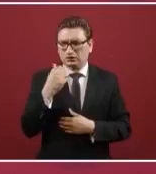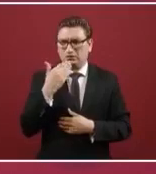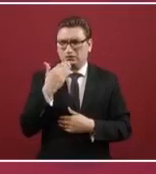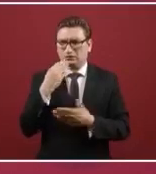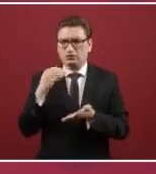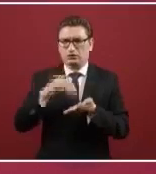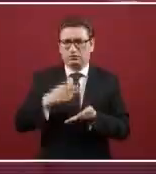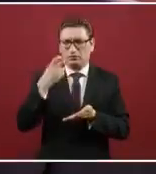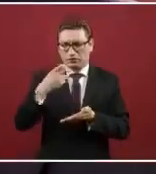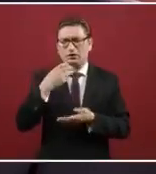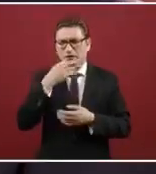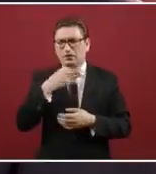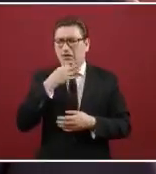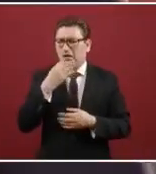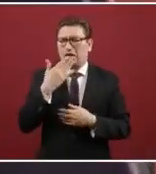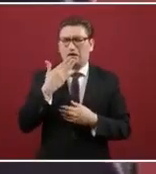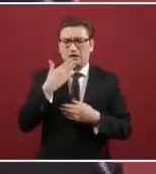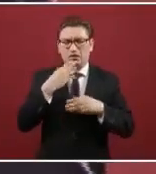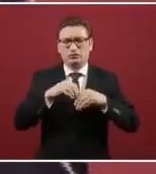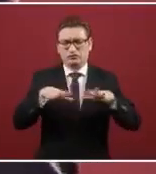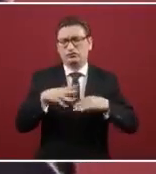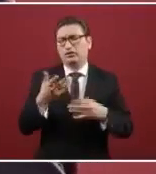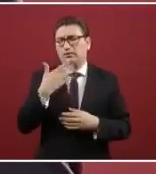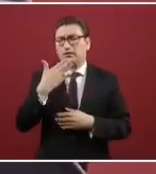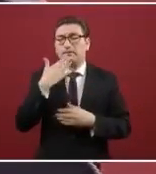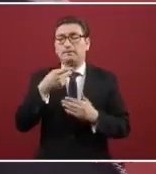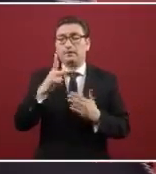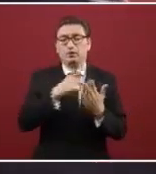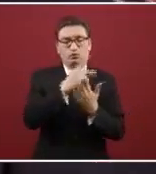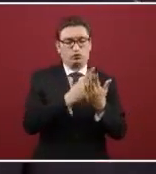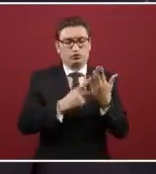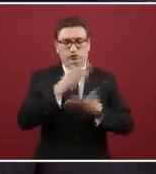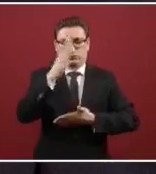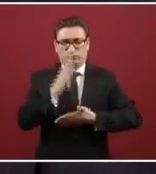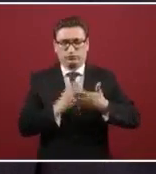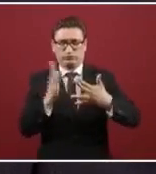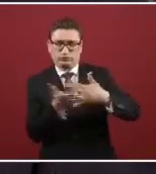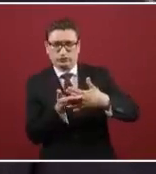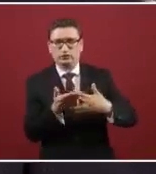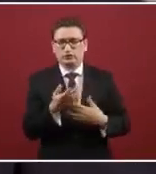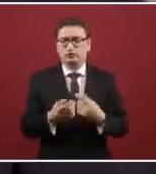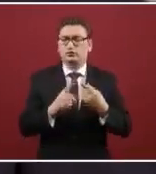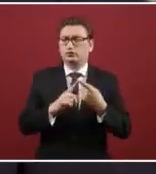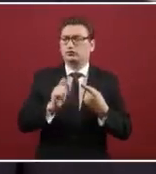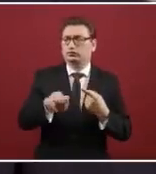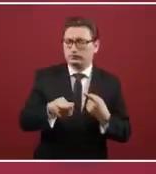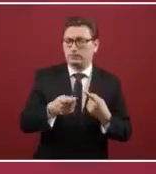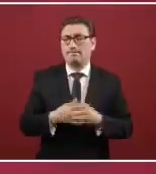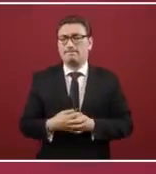lo de la celebración. Pero el programa se dividía en dos partes. Uh-huh. Primero era